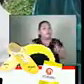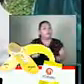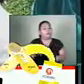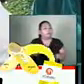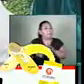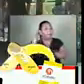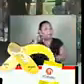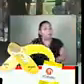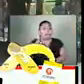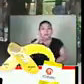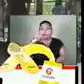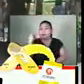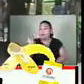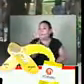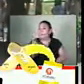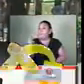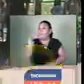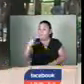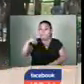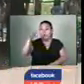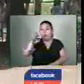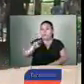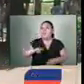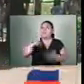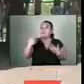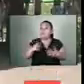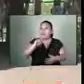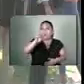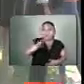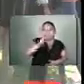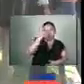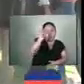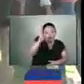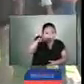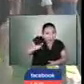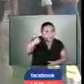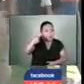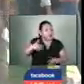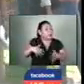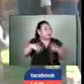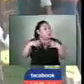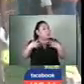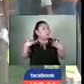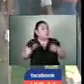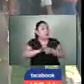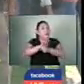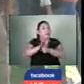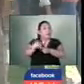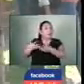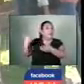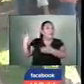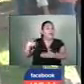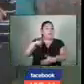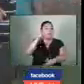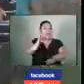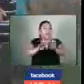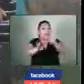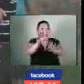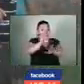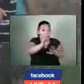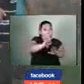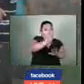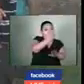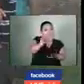infectados con el virus, convirtiéndose en el segundo día del año, con más casos confirmados después del 19 de enero, donde se